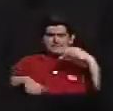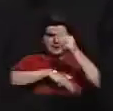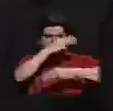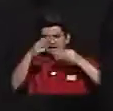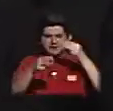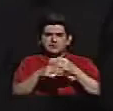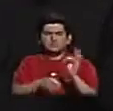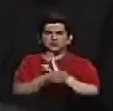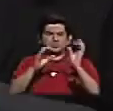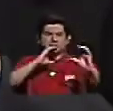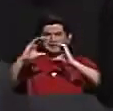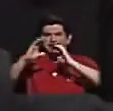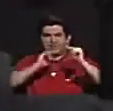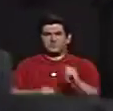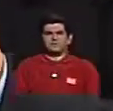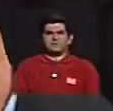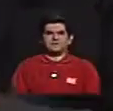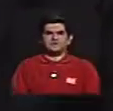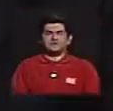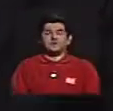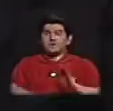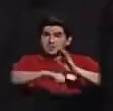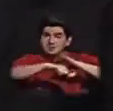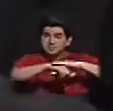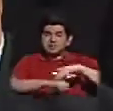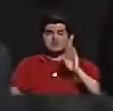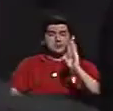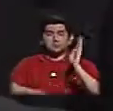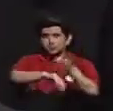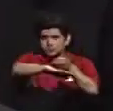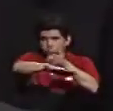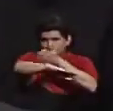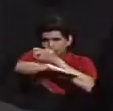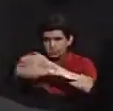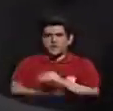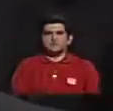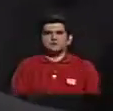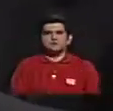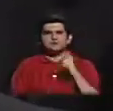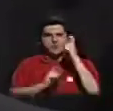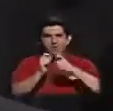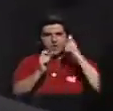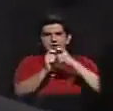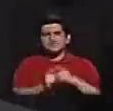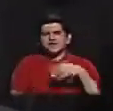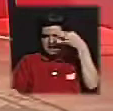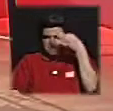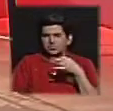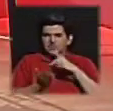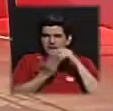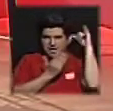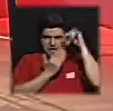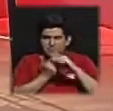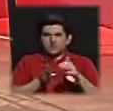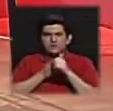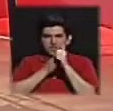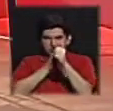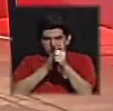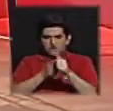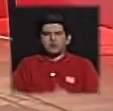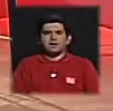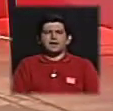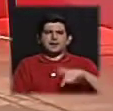las telecomunicaciones y permitir su avance. Precisamente se esperaba que con un proyecto piloto en